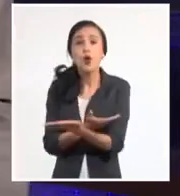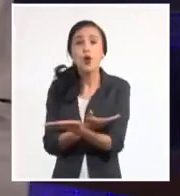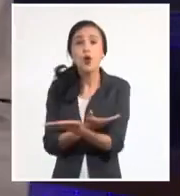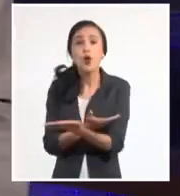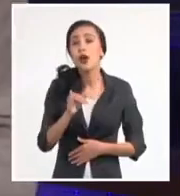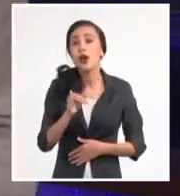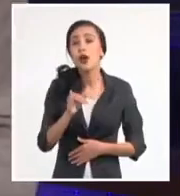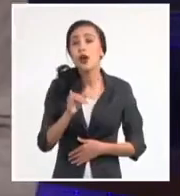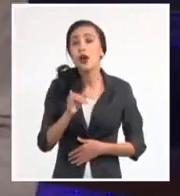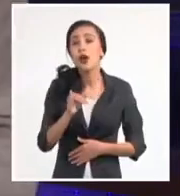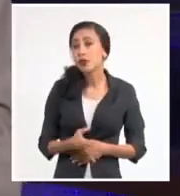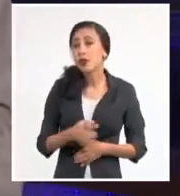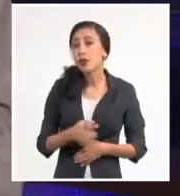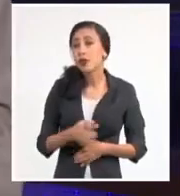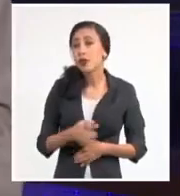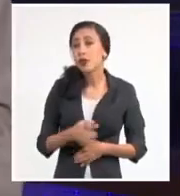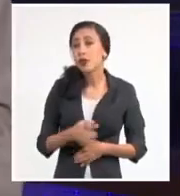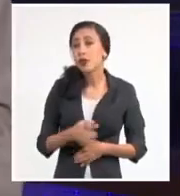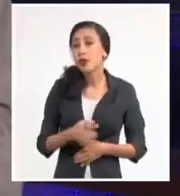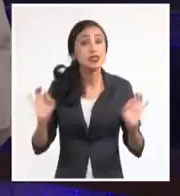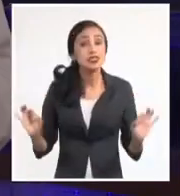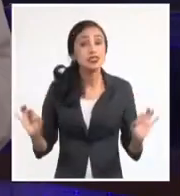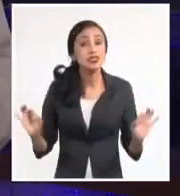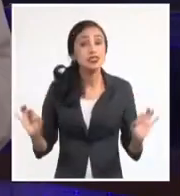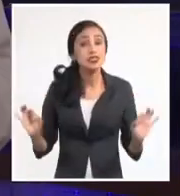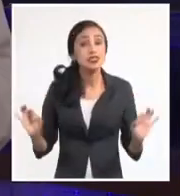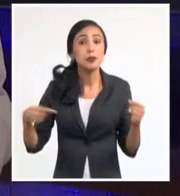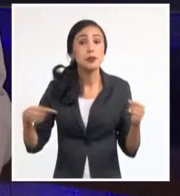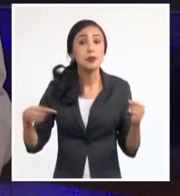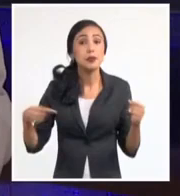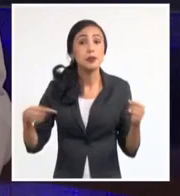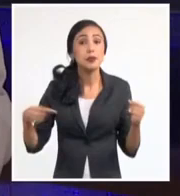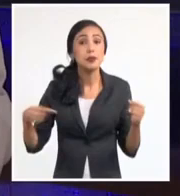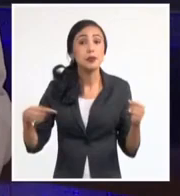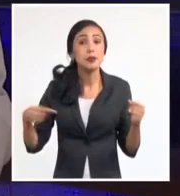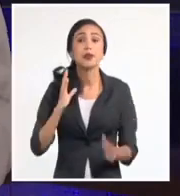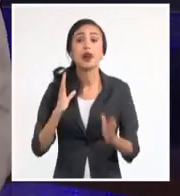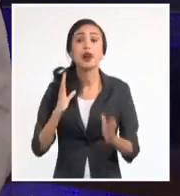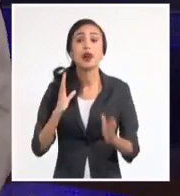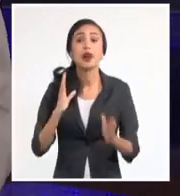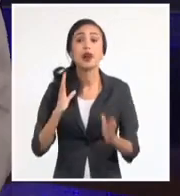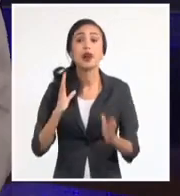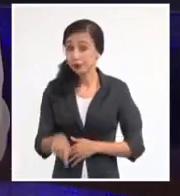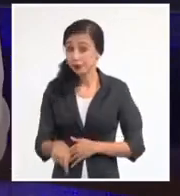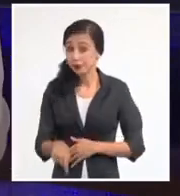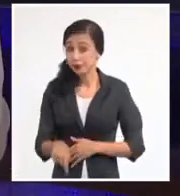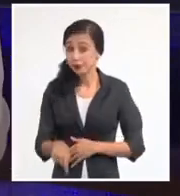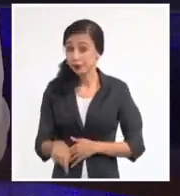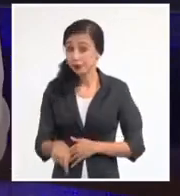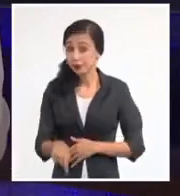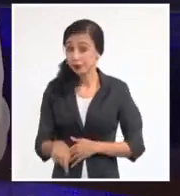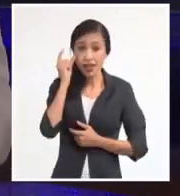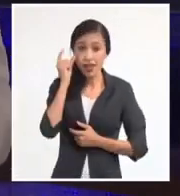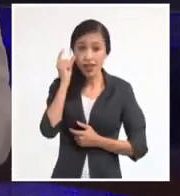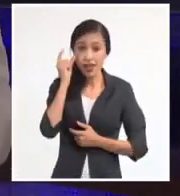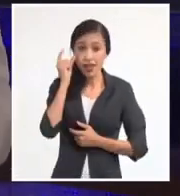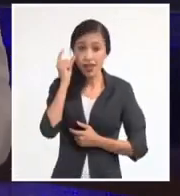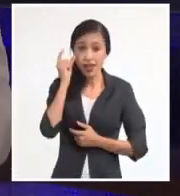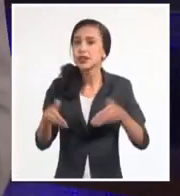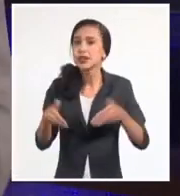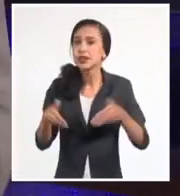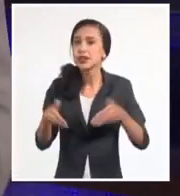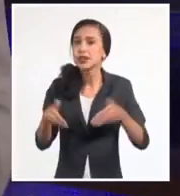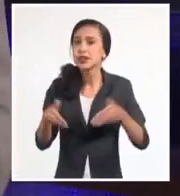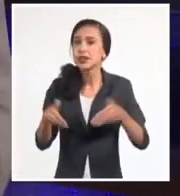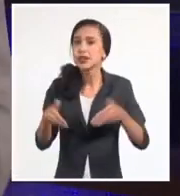momentos excepcionales, sobre todo en esta última etapa de la batalla de ideas que él lideró, y donde participaban muchos